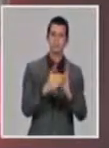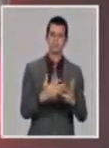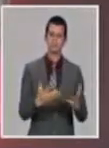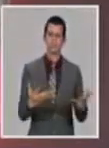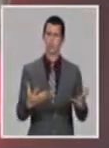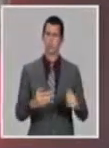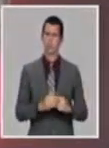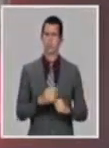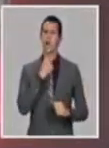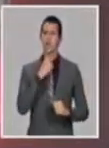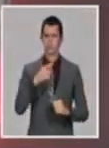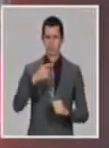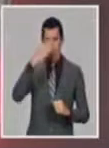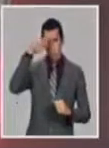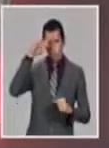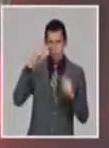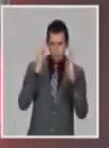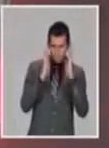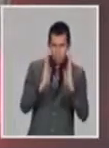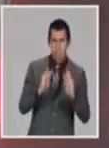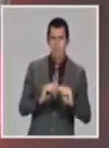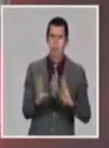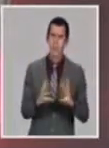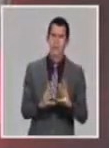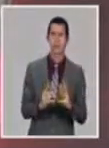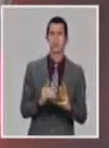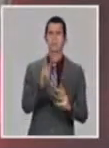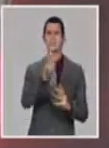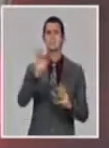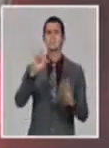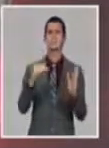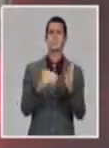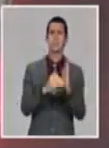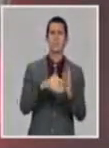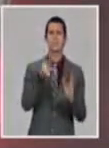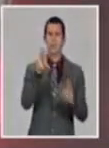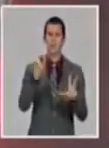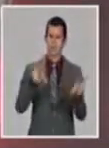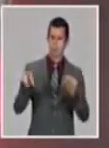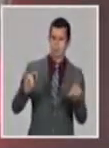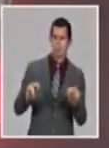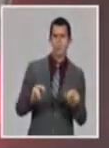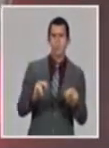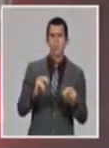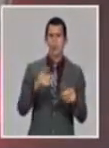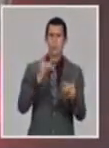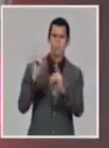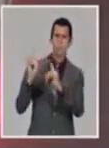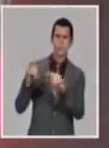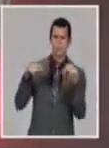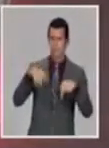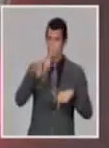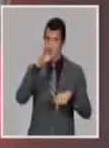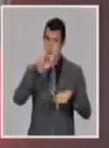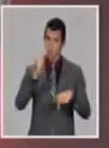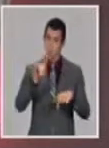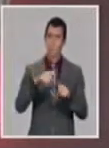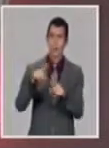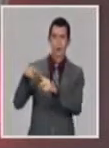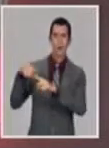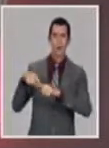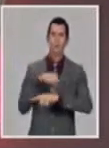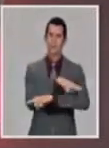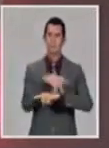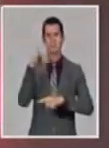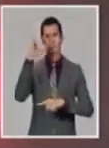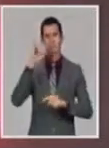1,3 millones de casos nuevos y más de 37.000 nuevas muertes, un 3% y un 15% de aumento